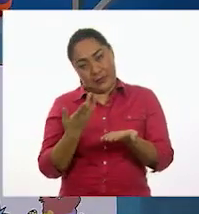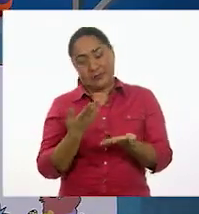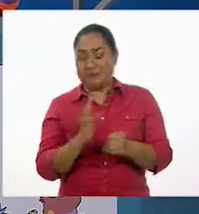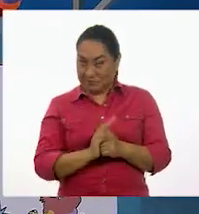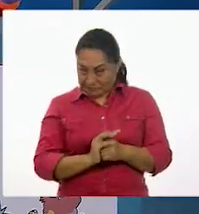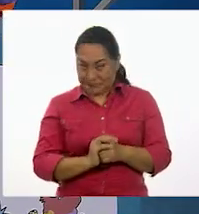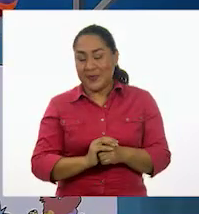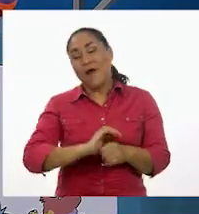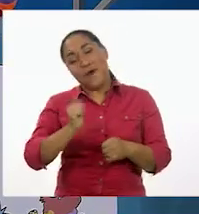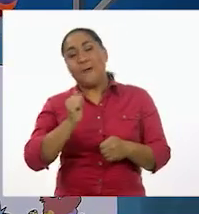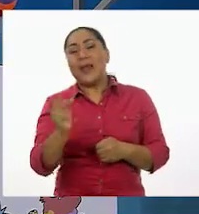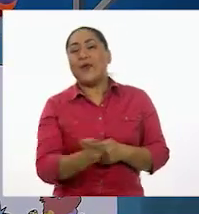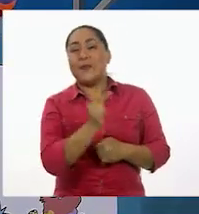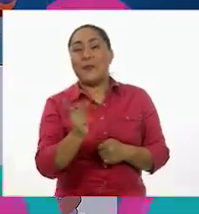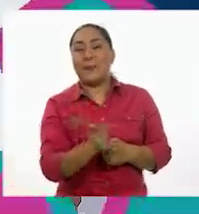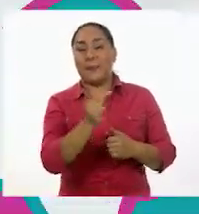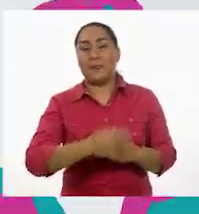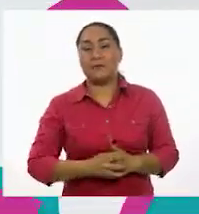siguiente pregunta.